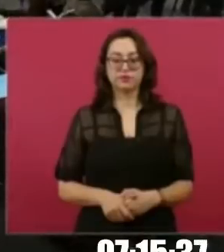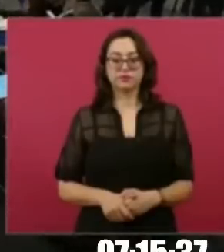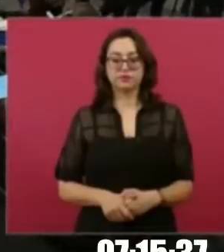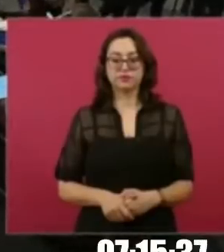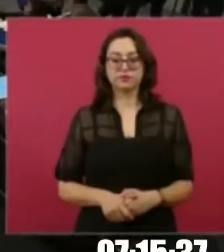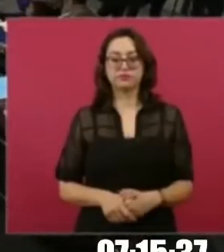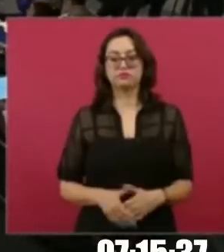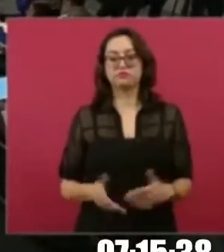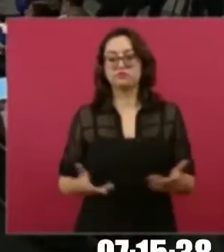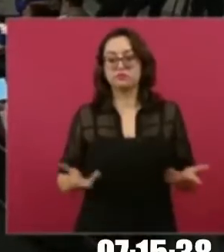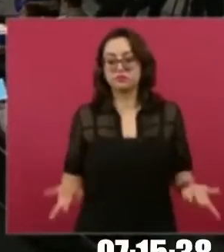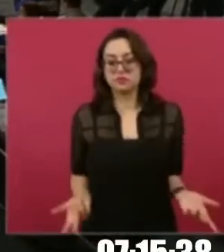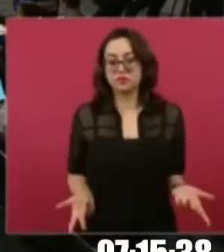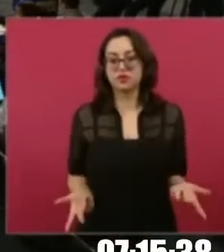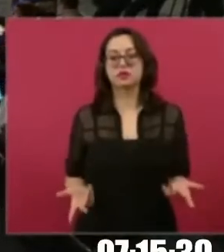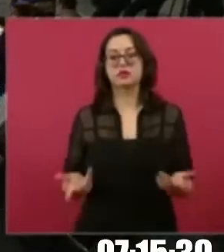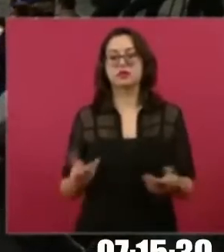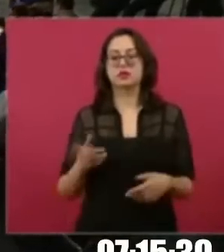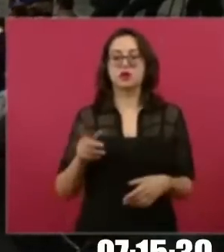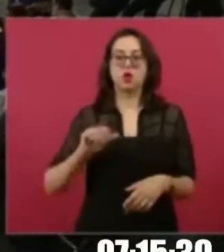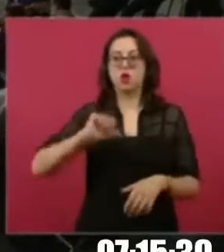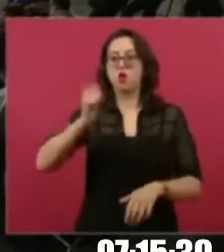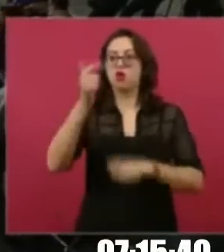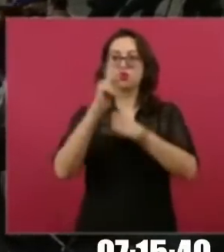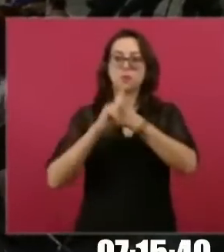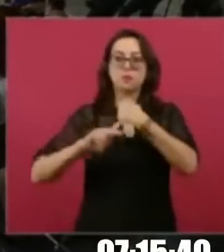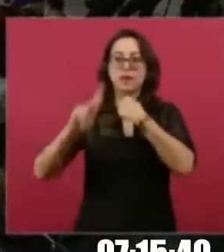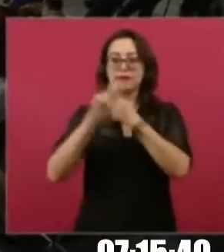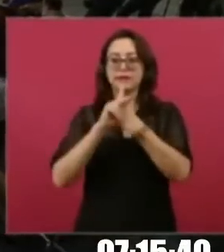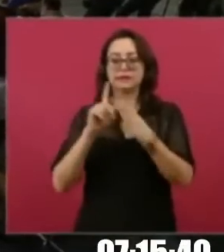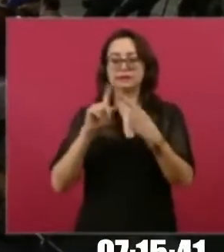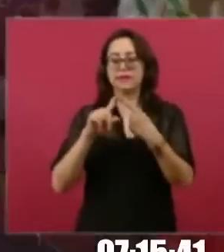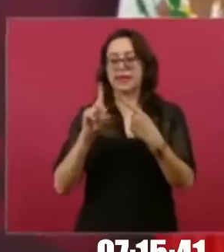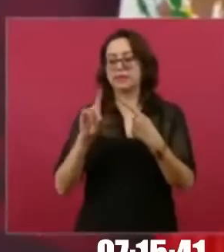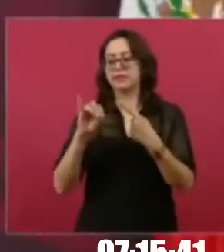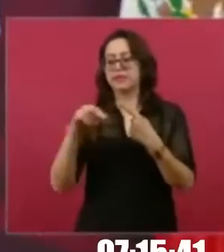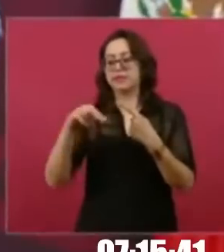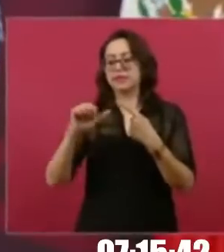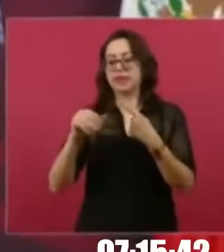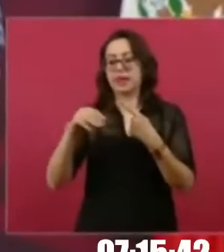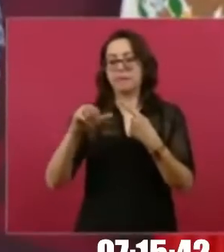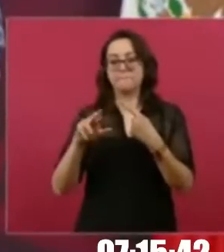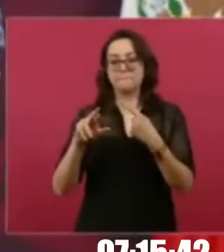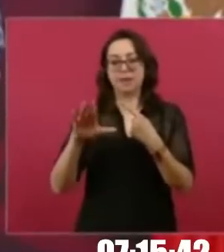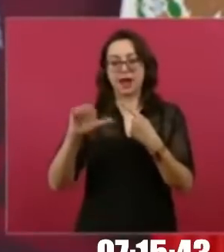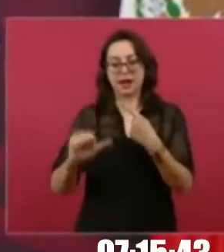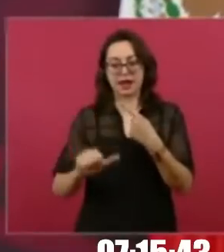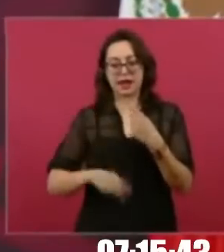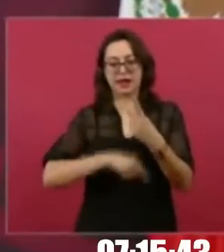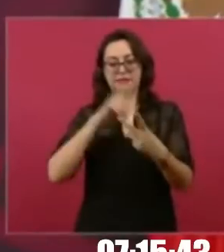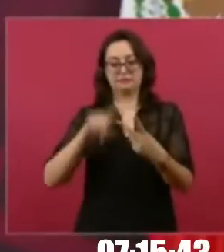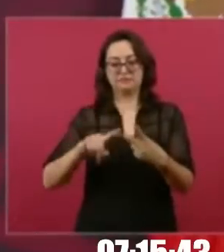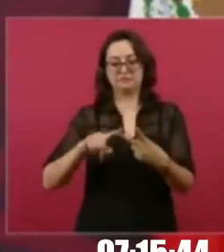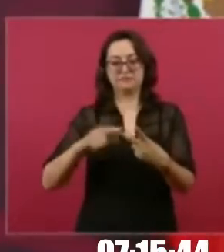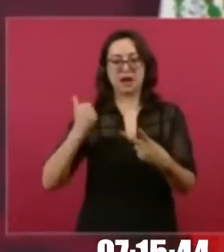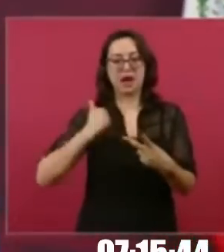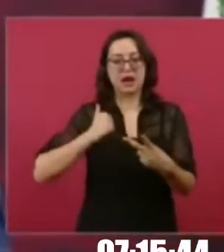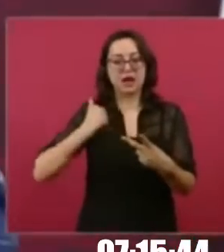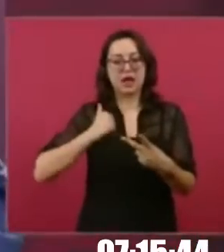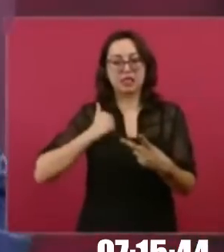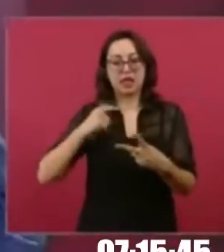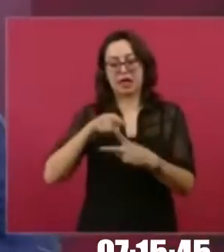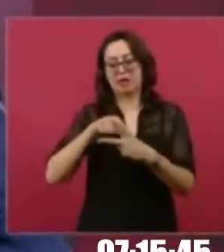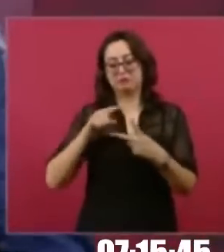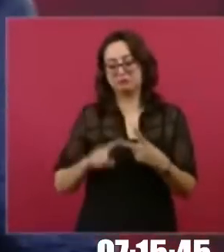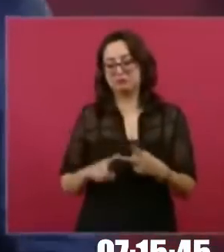como el de Dinamarca como el de Canadá y nuestros adversarios de inmediato